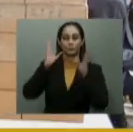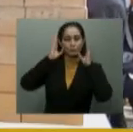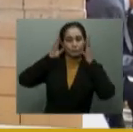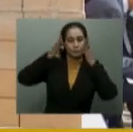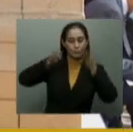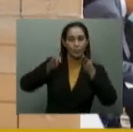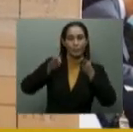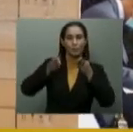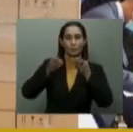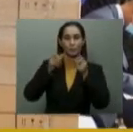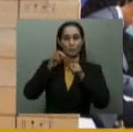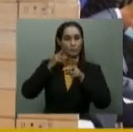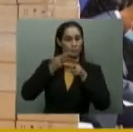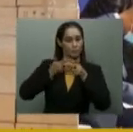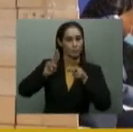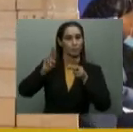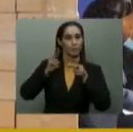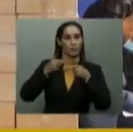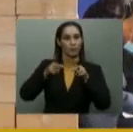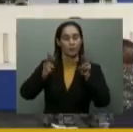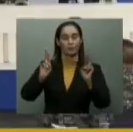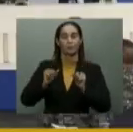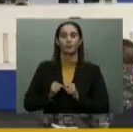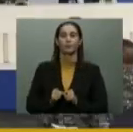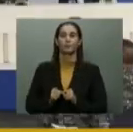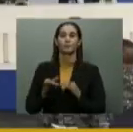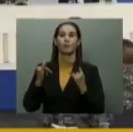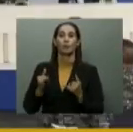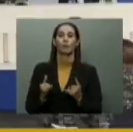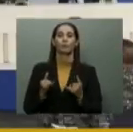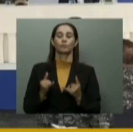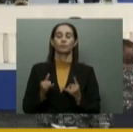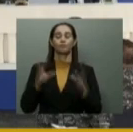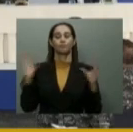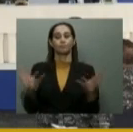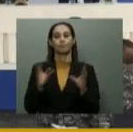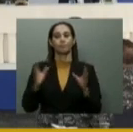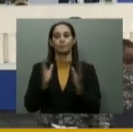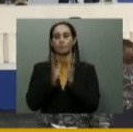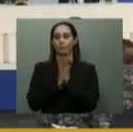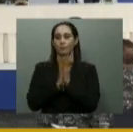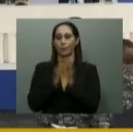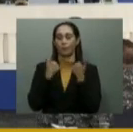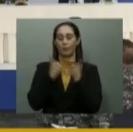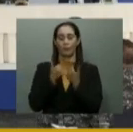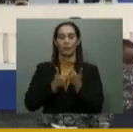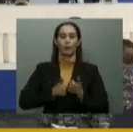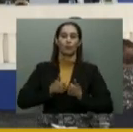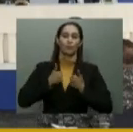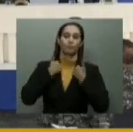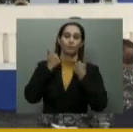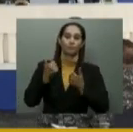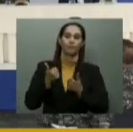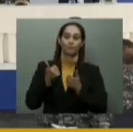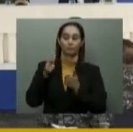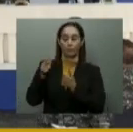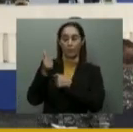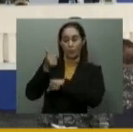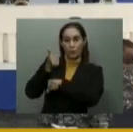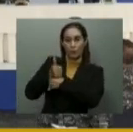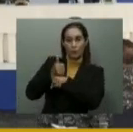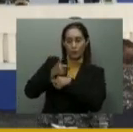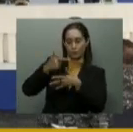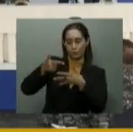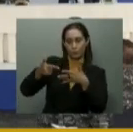producto de un deseo de un deseo del presidente producto de un criterio del presidente seguido por chivas